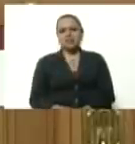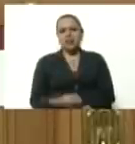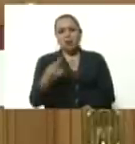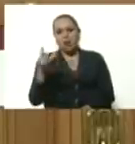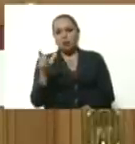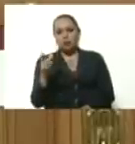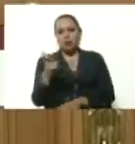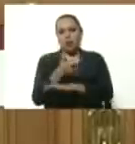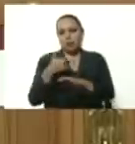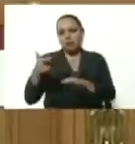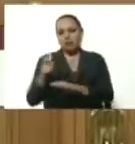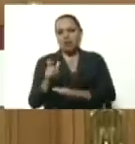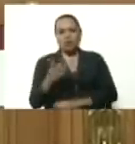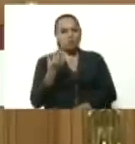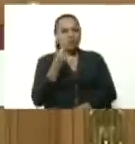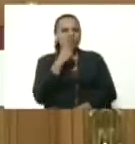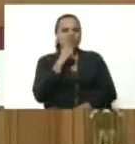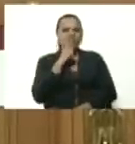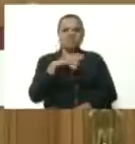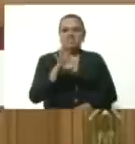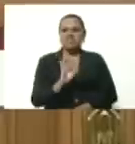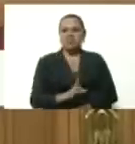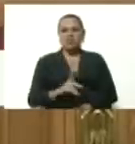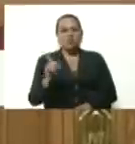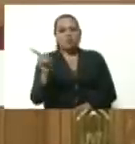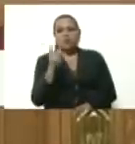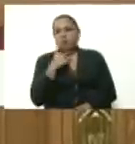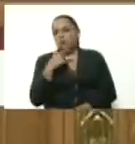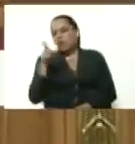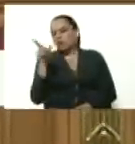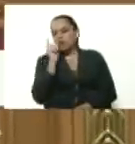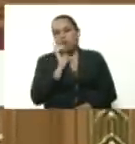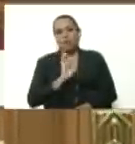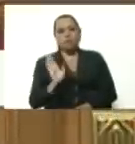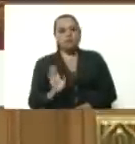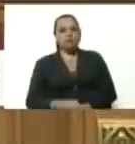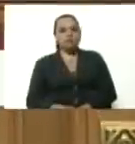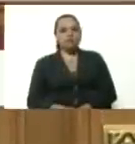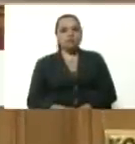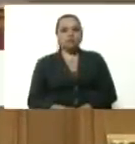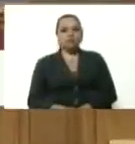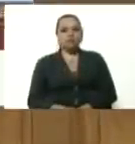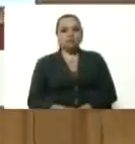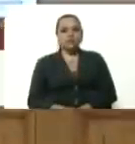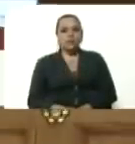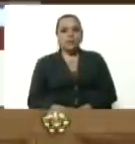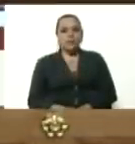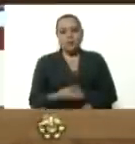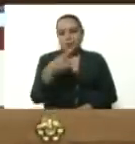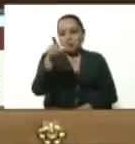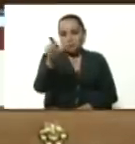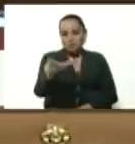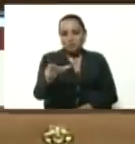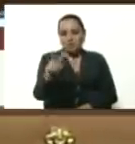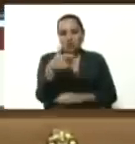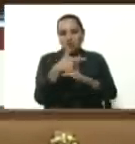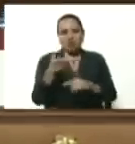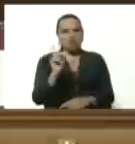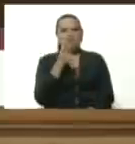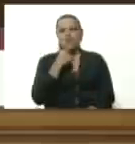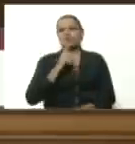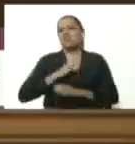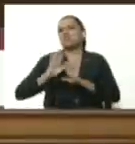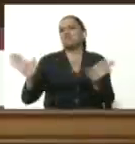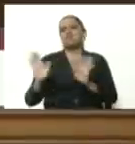O ¿cómo se llama? Omar Prieto no me gusta. O Carrizales, ah bueno, con Carrizales menos. No,